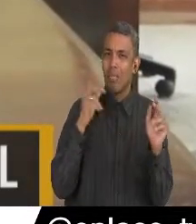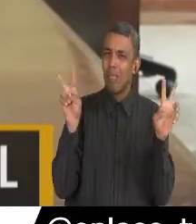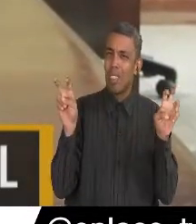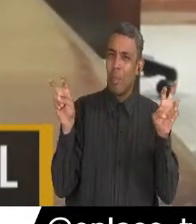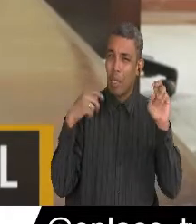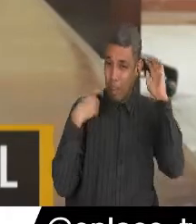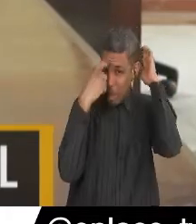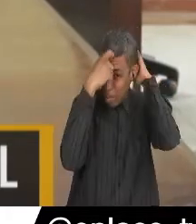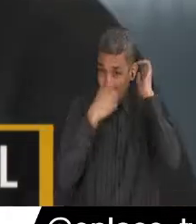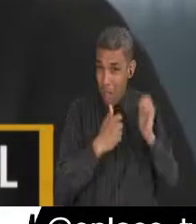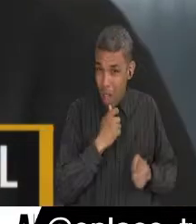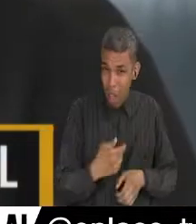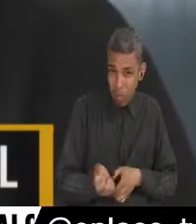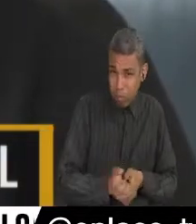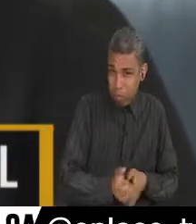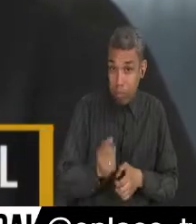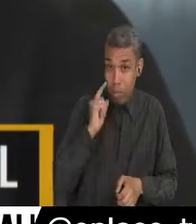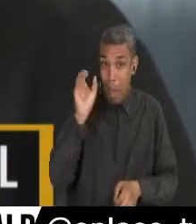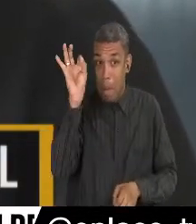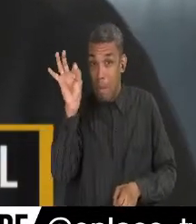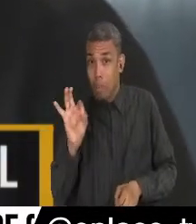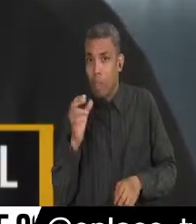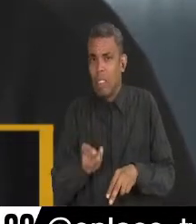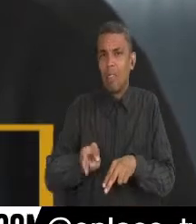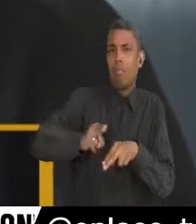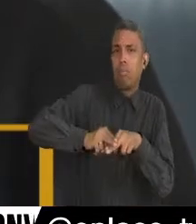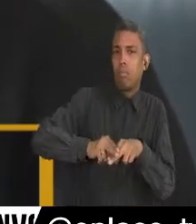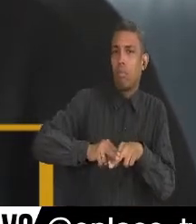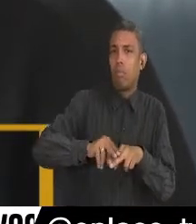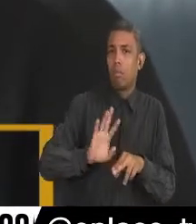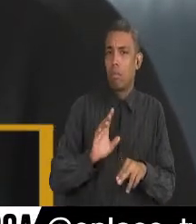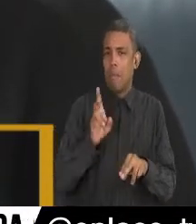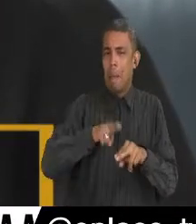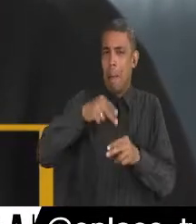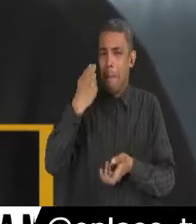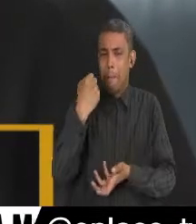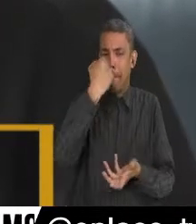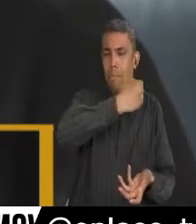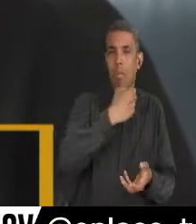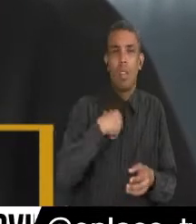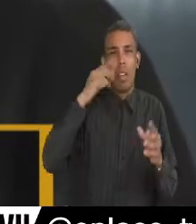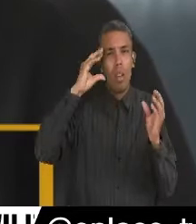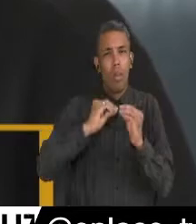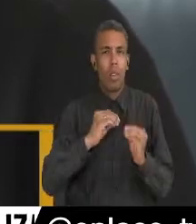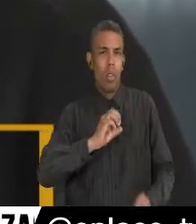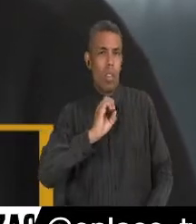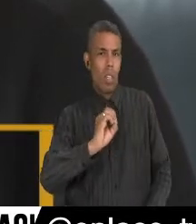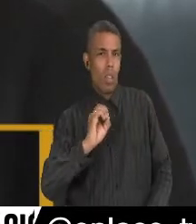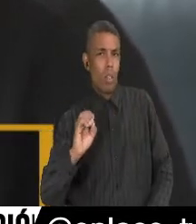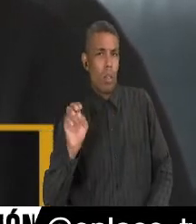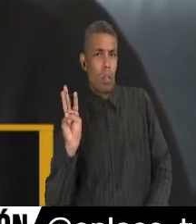del Cabildo, Ober Torres. El gobierno municipal presentó el proyecto de acuerdo 003, donde se hace una exoneración tributaria a